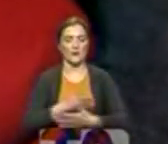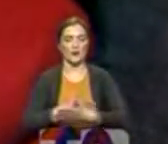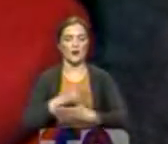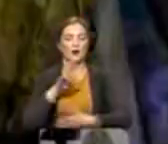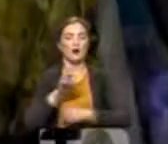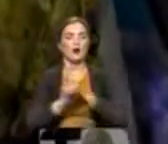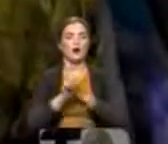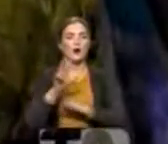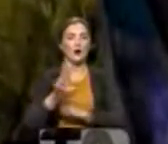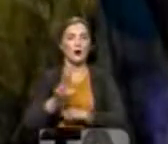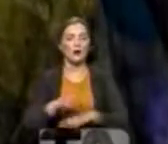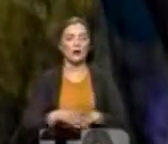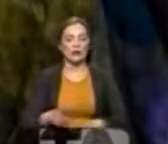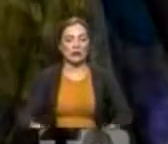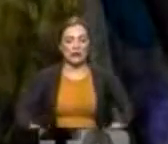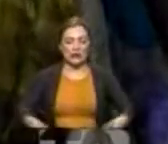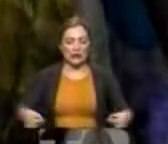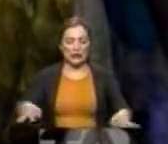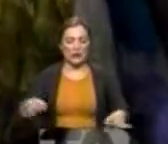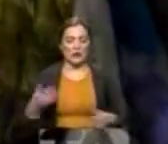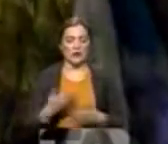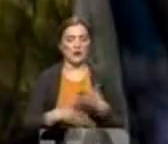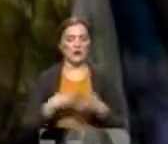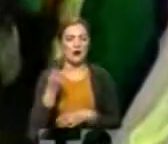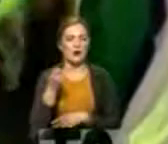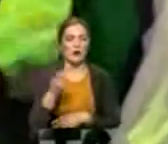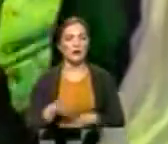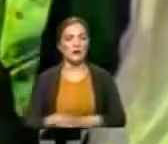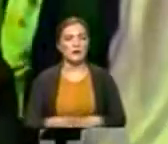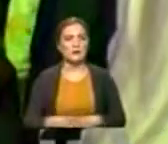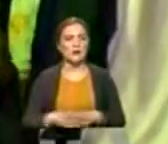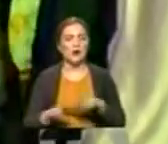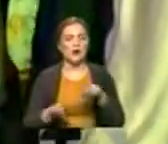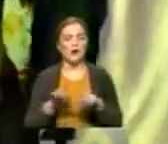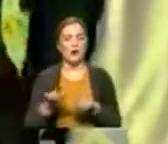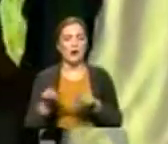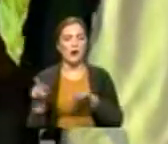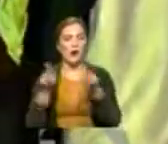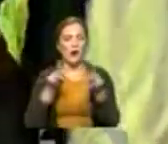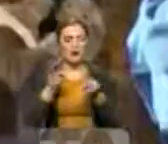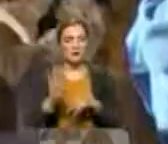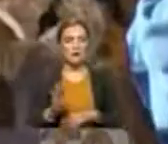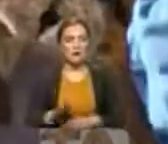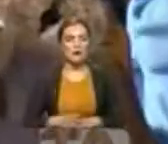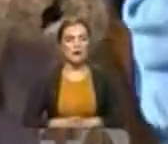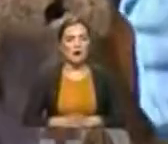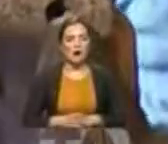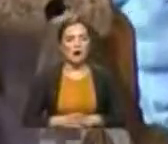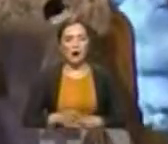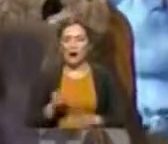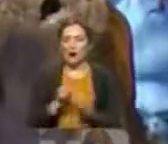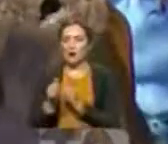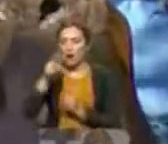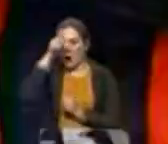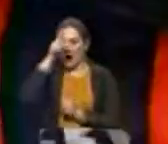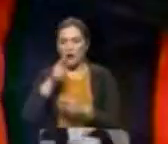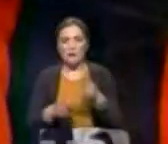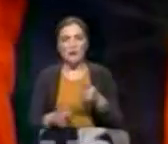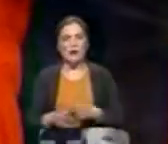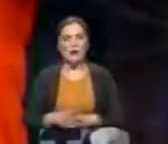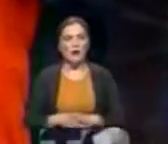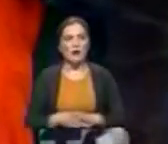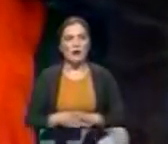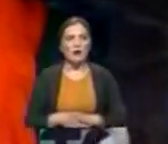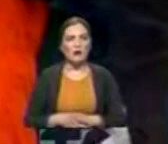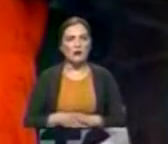en brazos, pero sin dinero ni documentos. Por ello, al igual que muchos, tiene un plan B en caso de que no consiga su objetivo. Tengo una